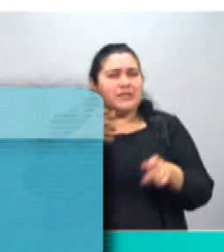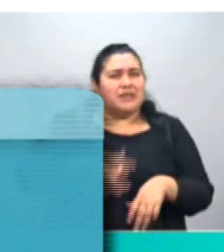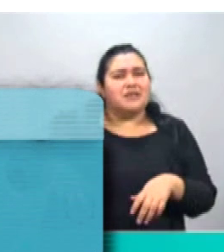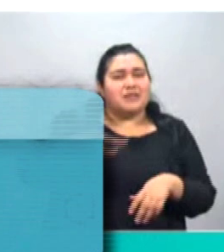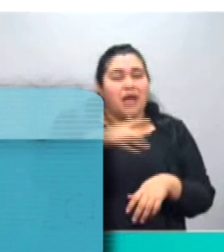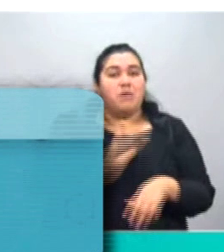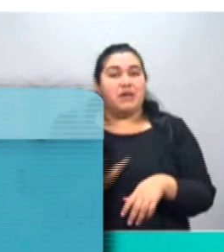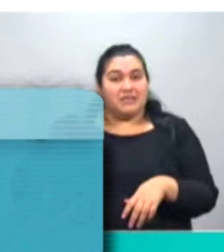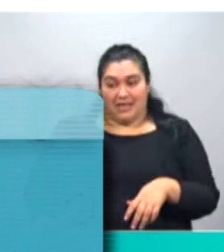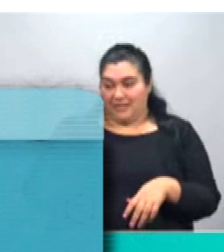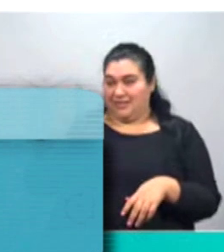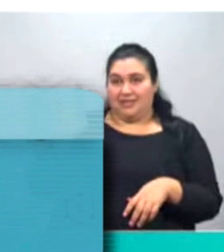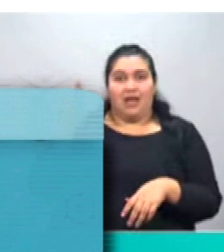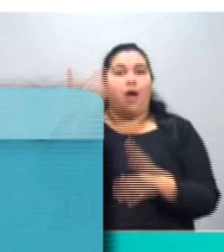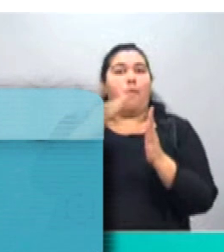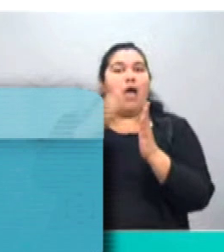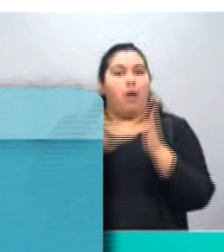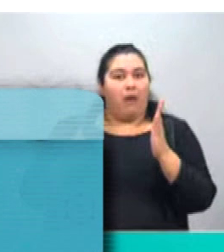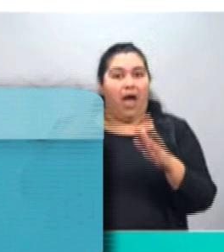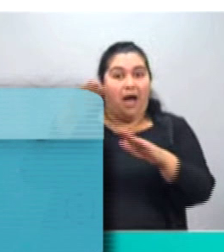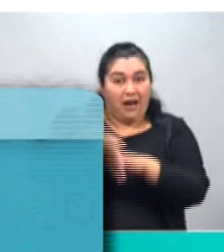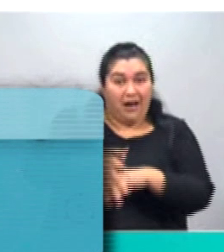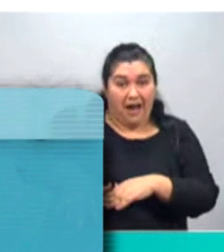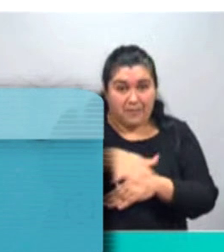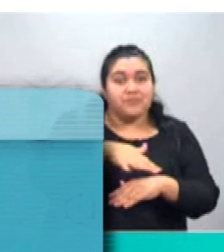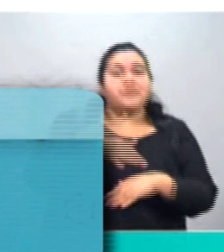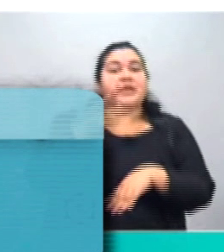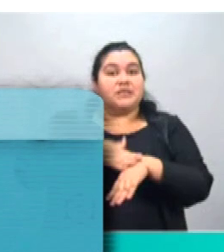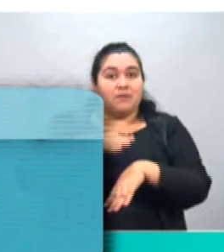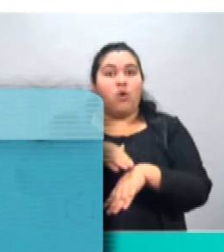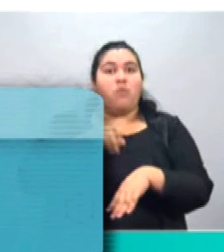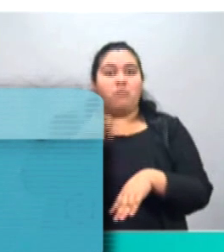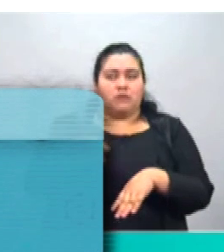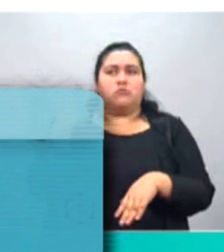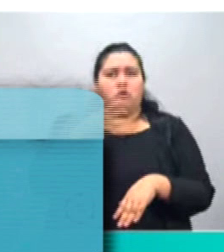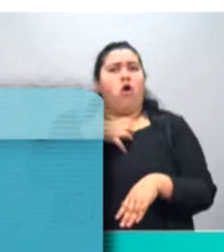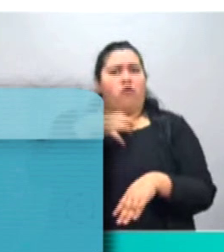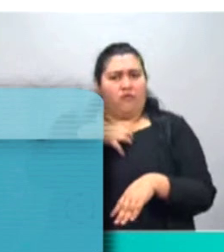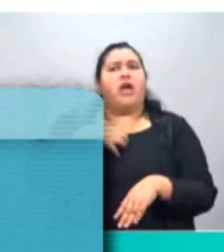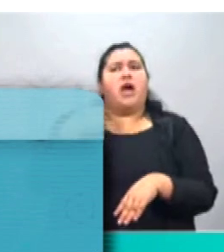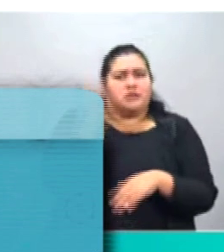presidente en diciembre a Bahía Blanca, en el medio de la tragedia, en donde dijo que estaba muy confiado de que nos